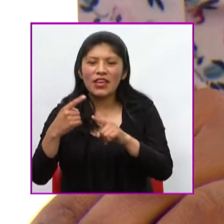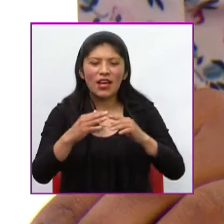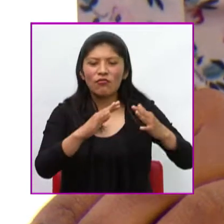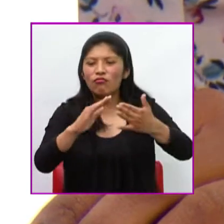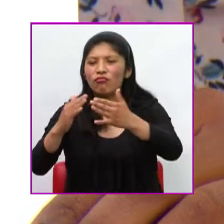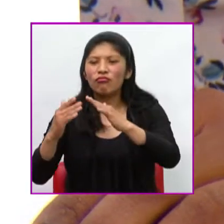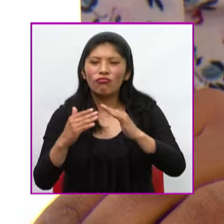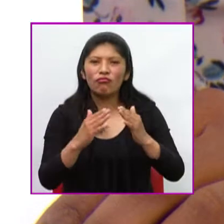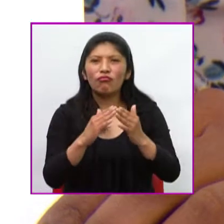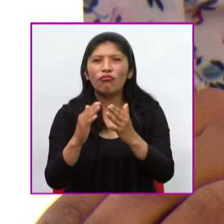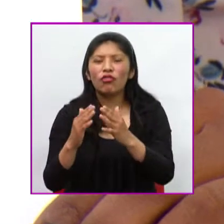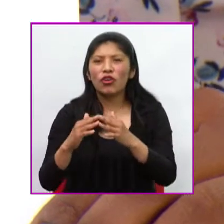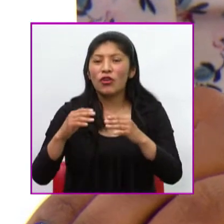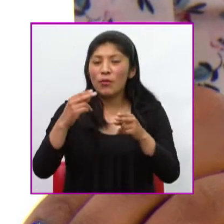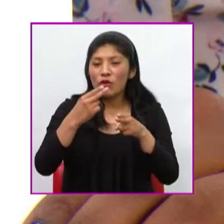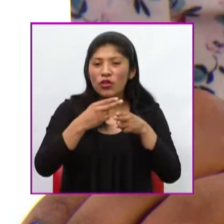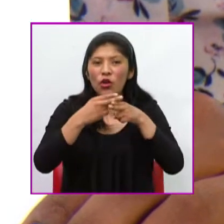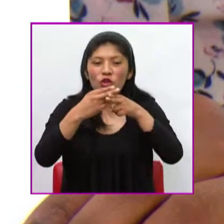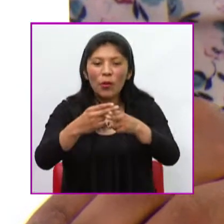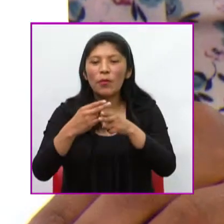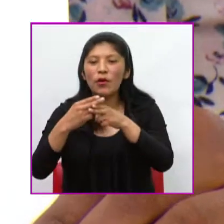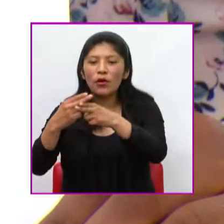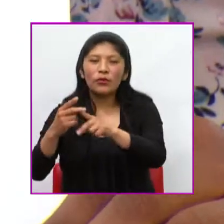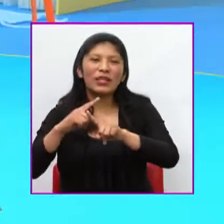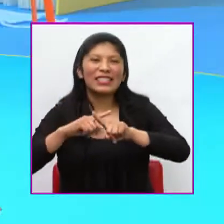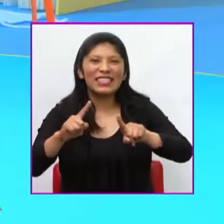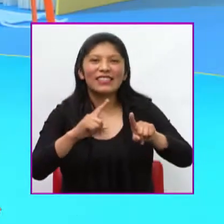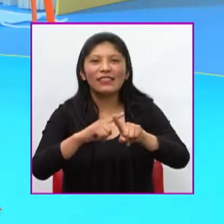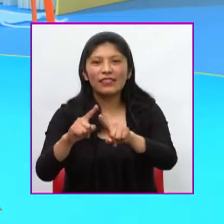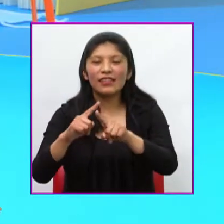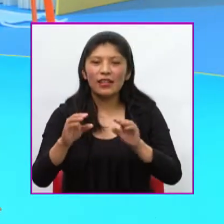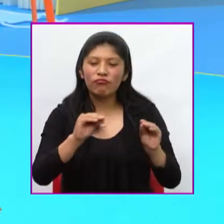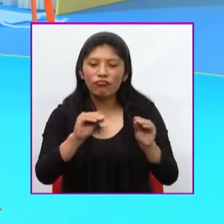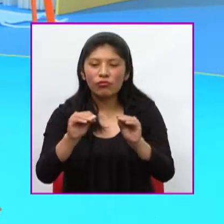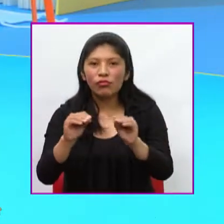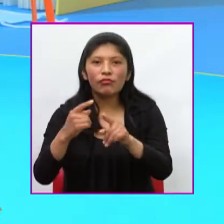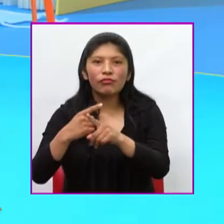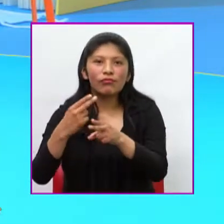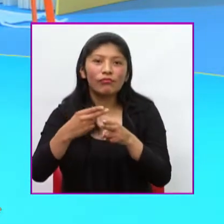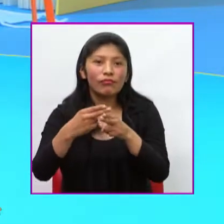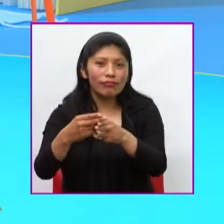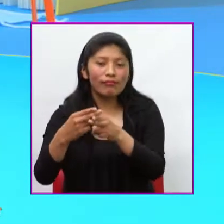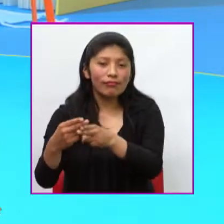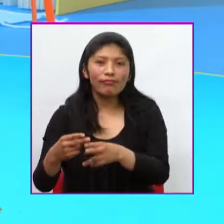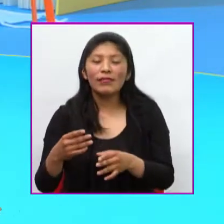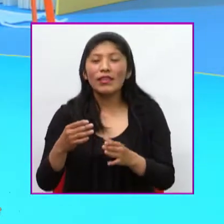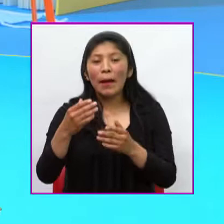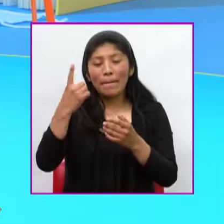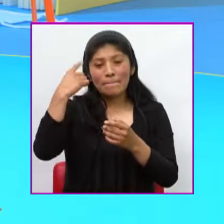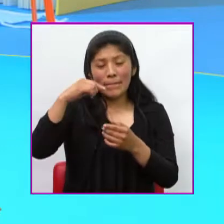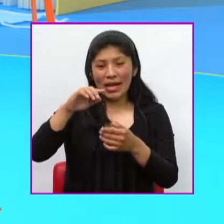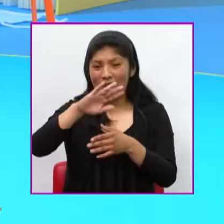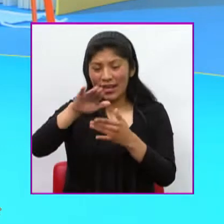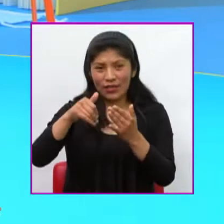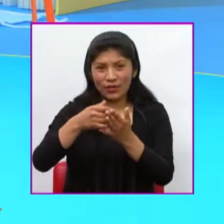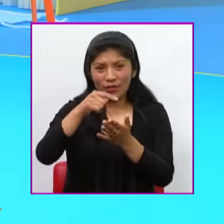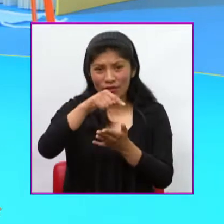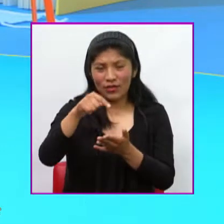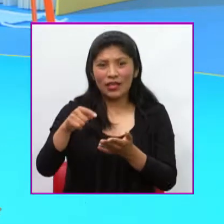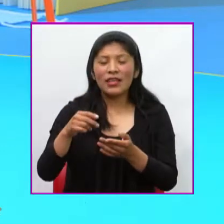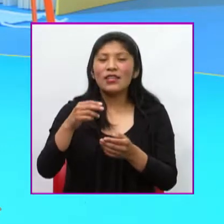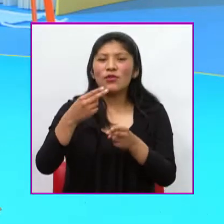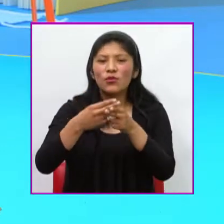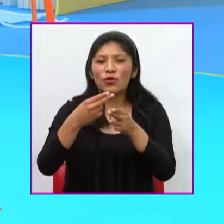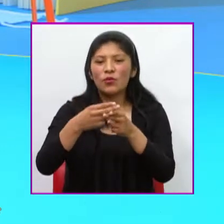daban diversos nombres al continente. Para los pueblos originarios de Centroamérica era el